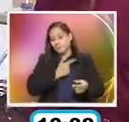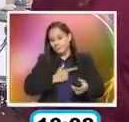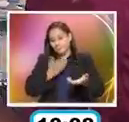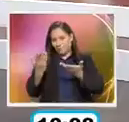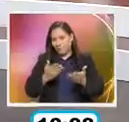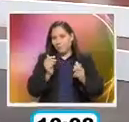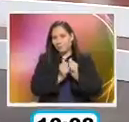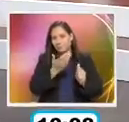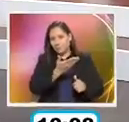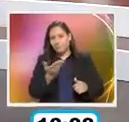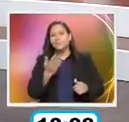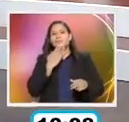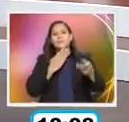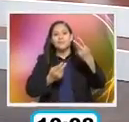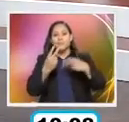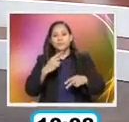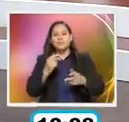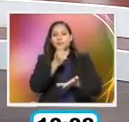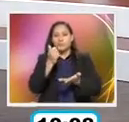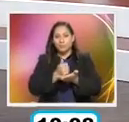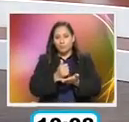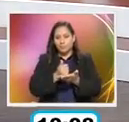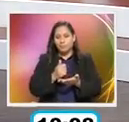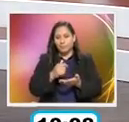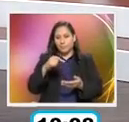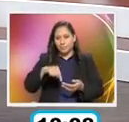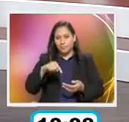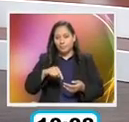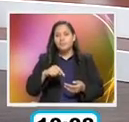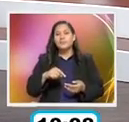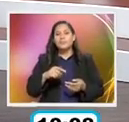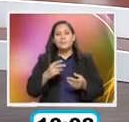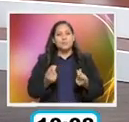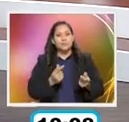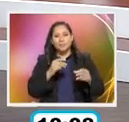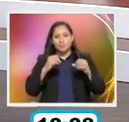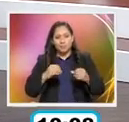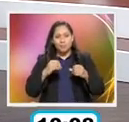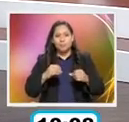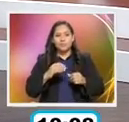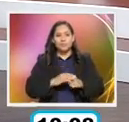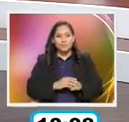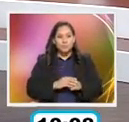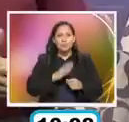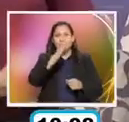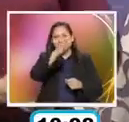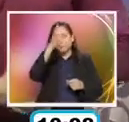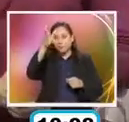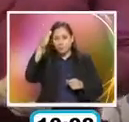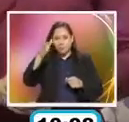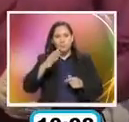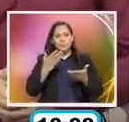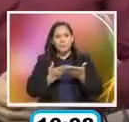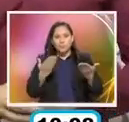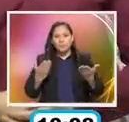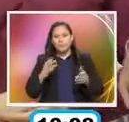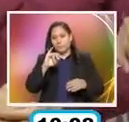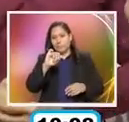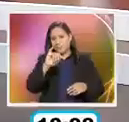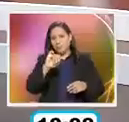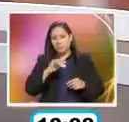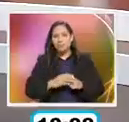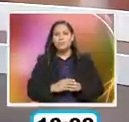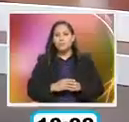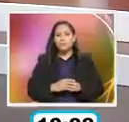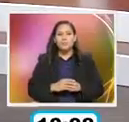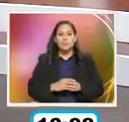estar aquí con ustedes. Bienvenidos a la ciudad capital. Andan muy movidos, ¿verdad? Andan en promoción ahora actualmente. Así es,